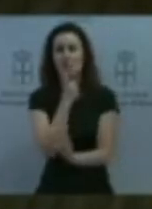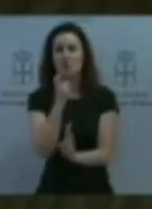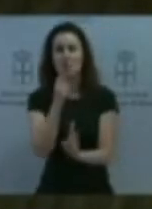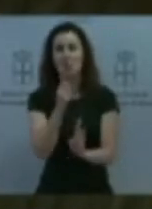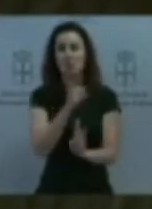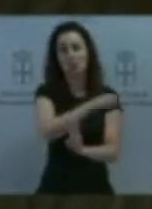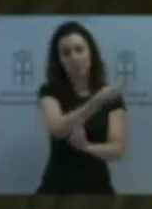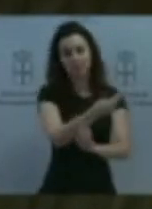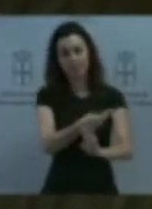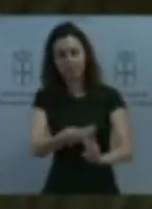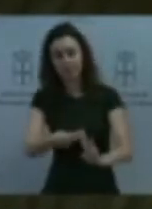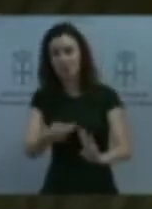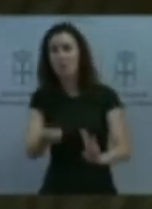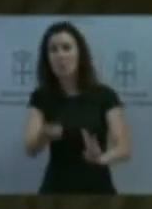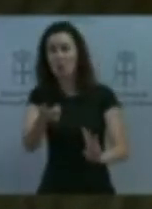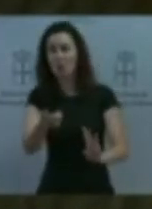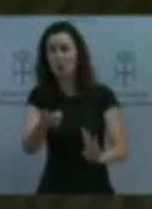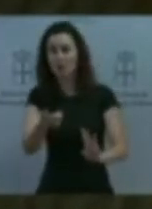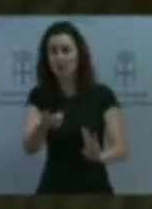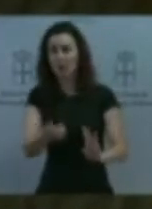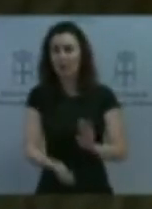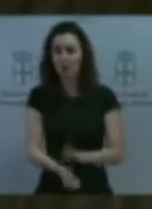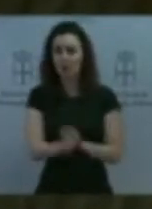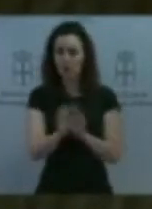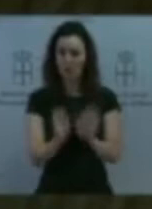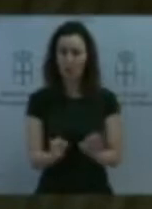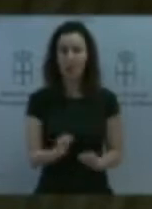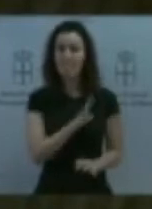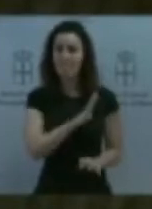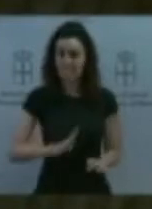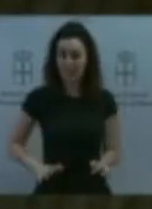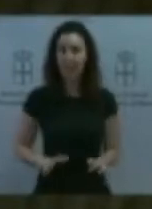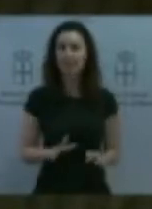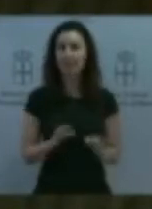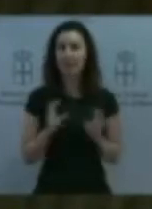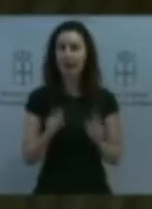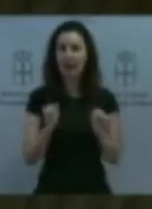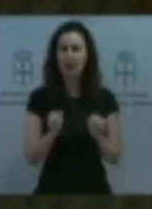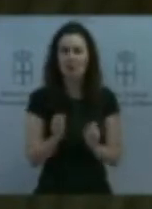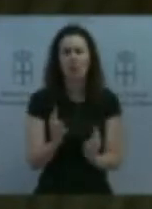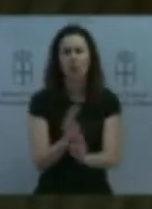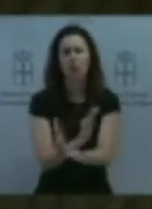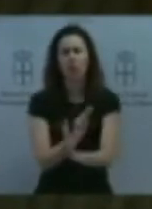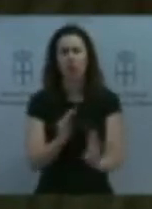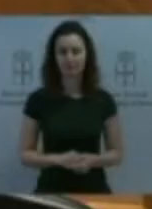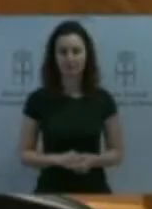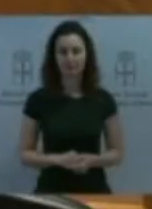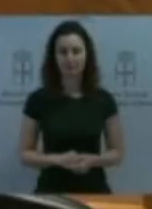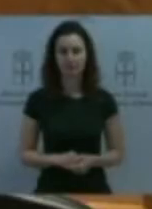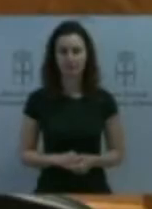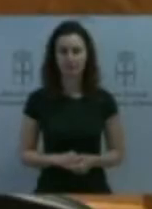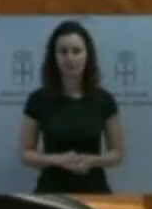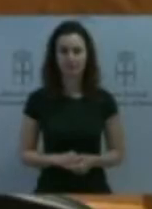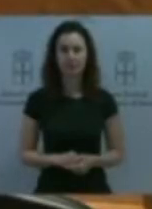baja colonización, mientras que en los que tenían un elevado recubrimiento y, en consecuencia, se arrancaban todos los años, siguen siendo buenos campos. Mire,